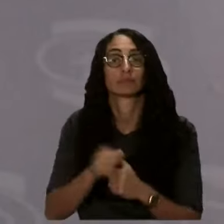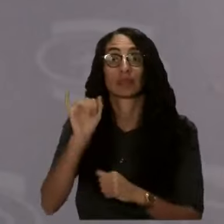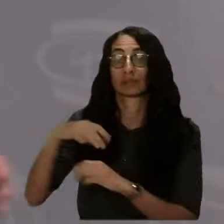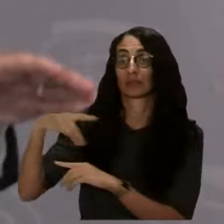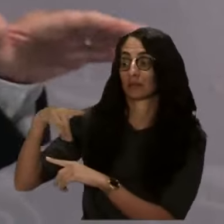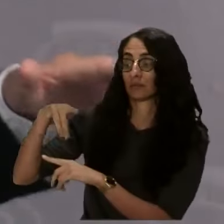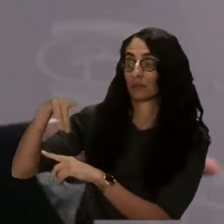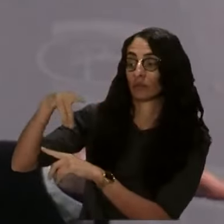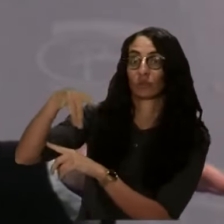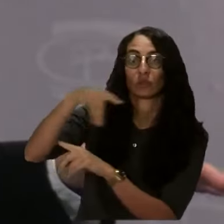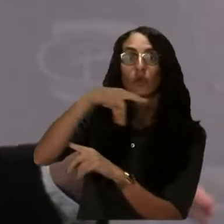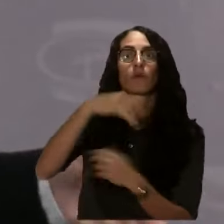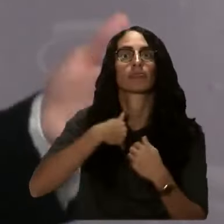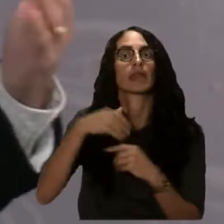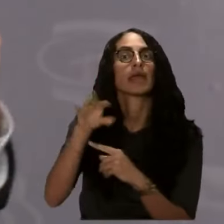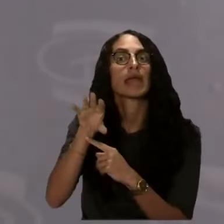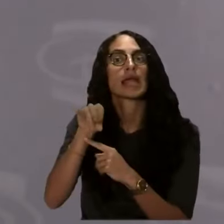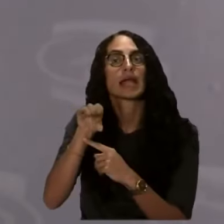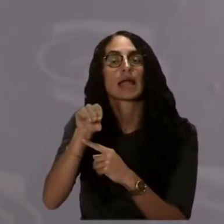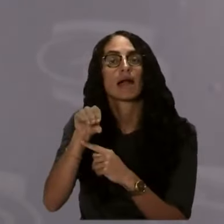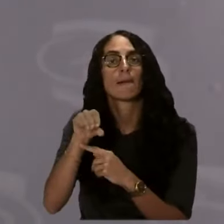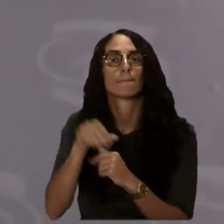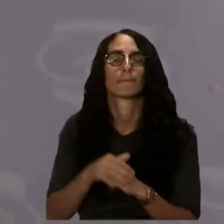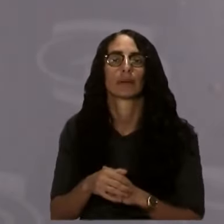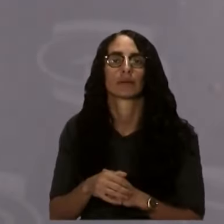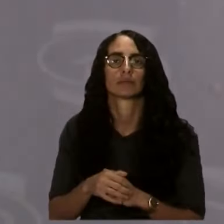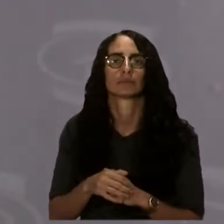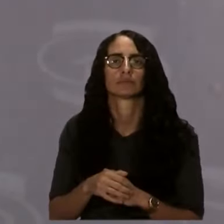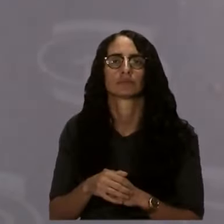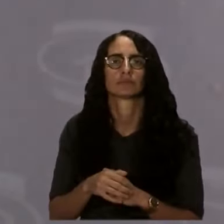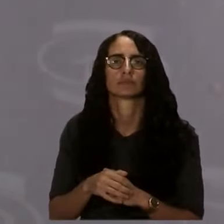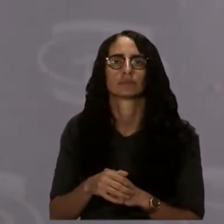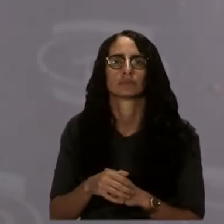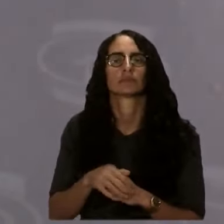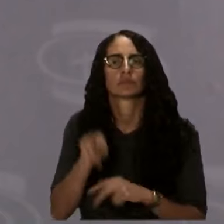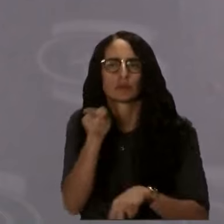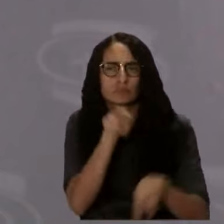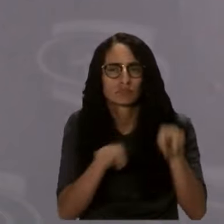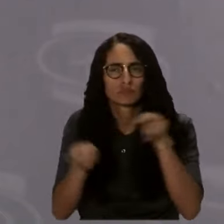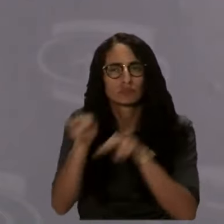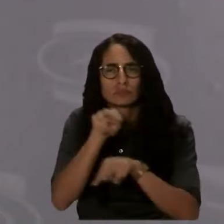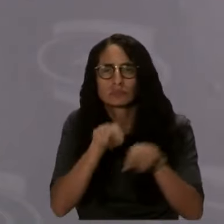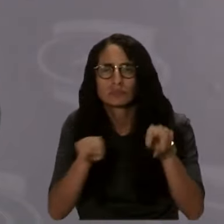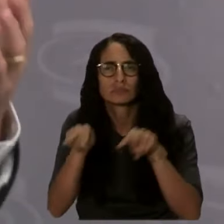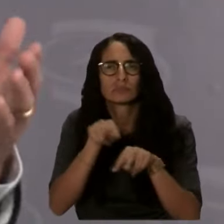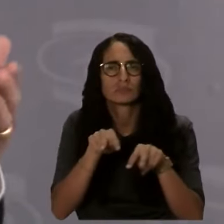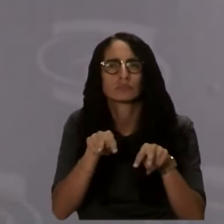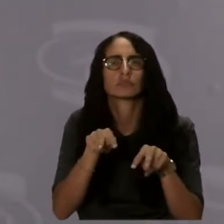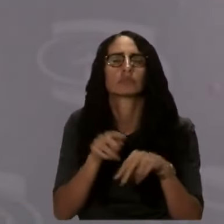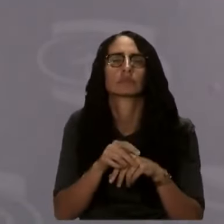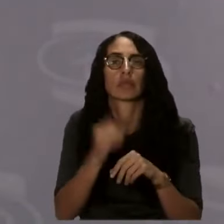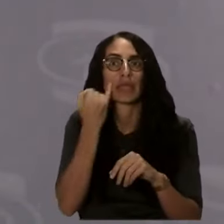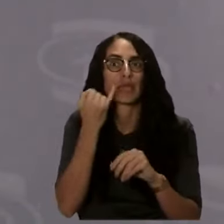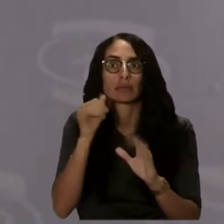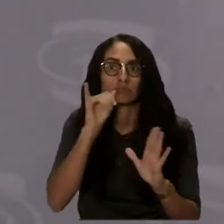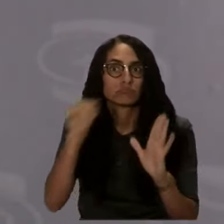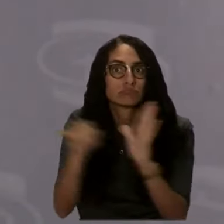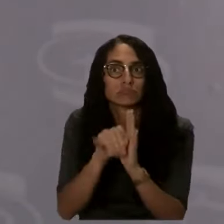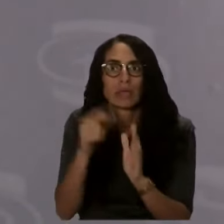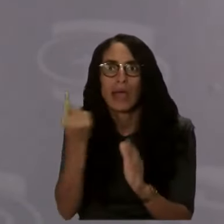la ventaja que tiene cámara se se se hace la monitoría desde el centro si se detecta algún